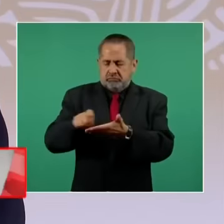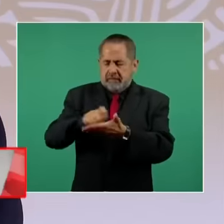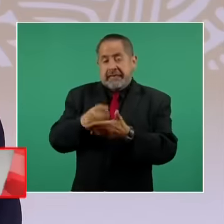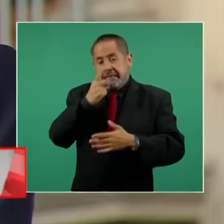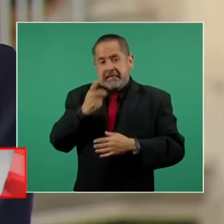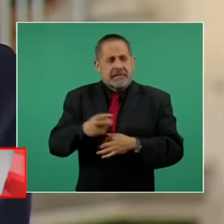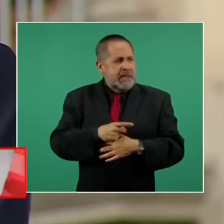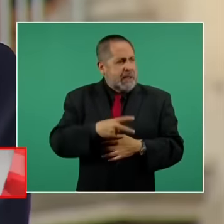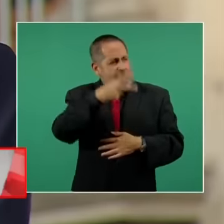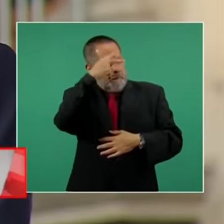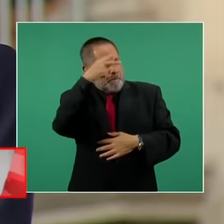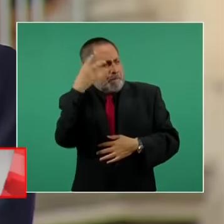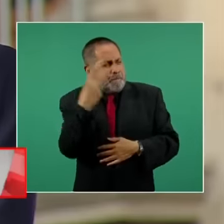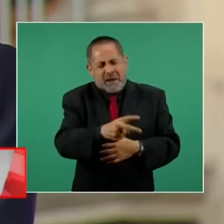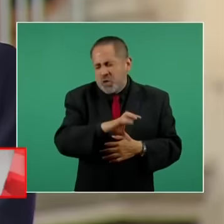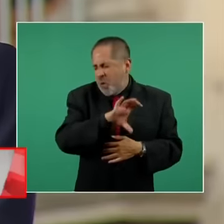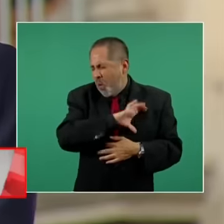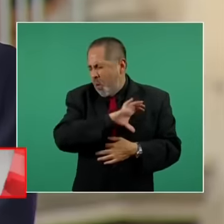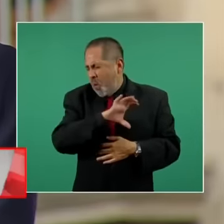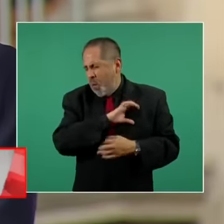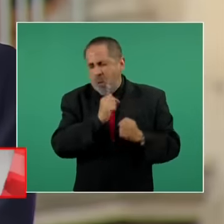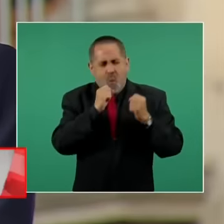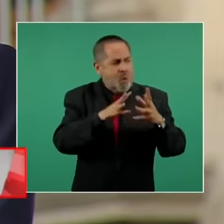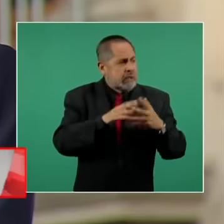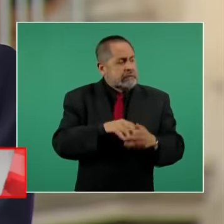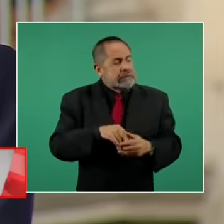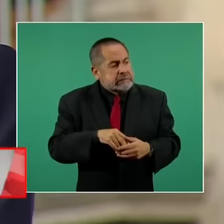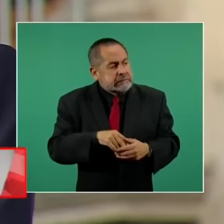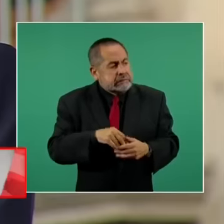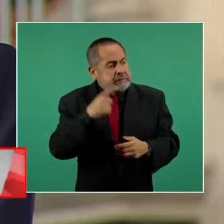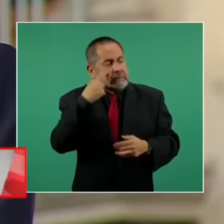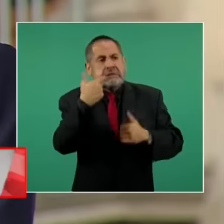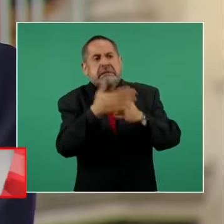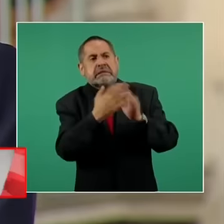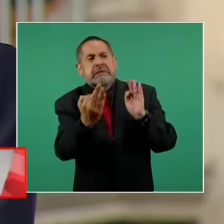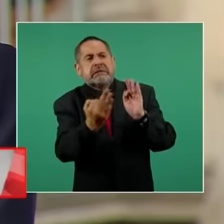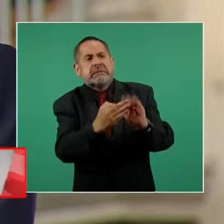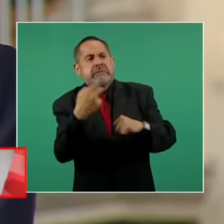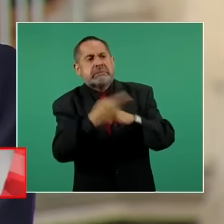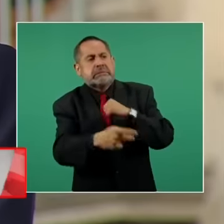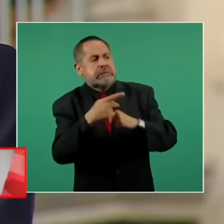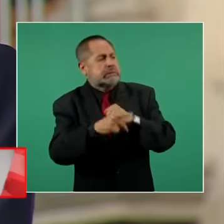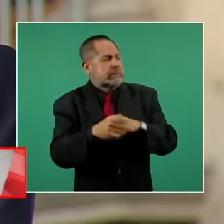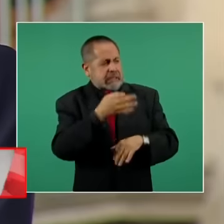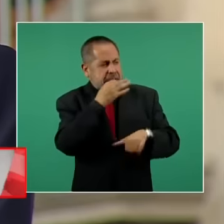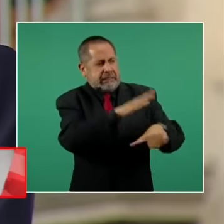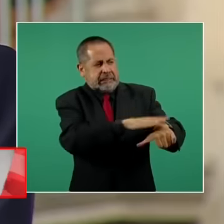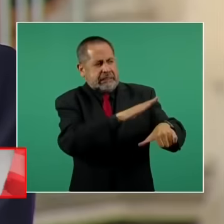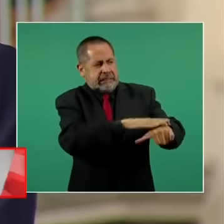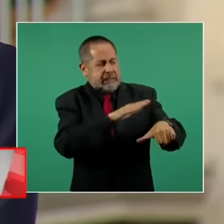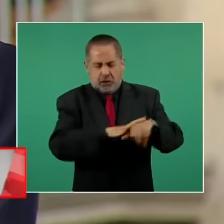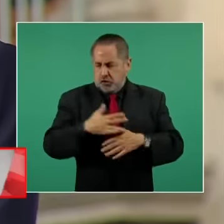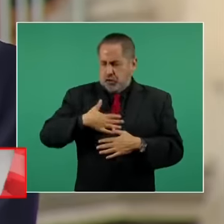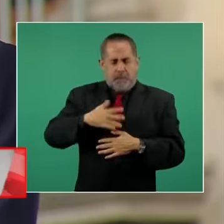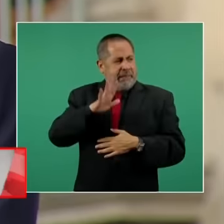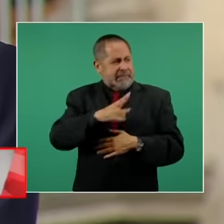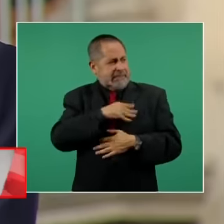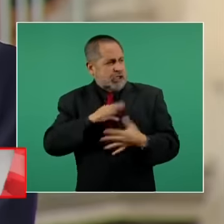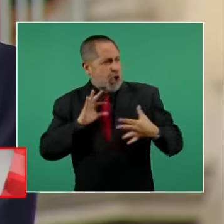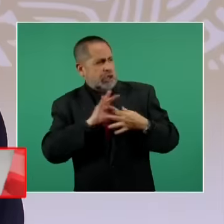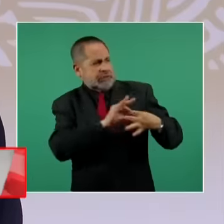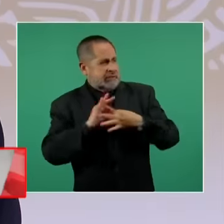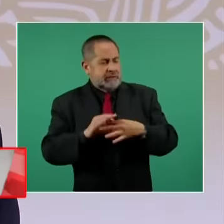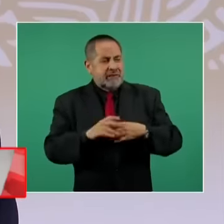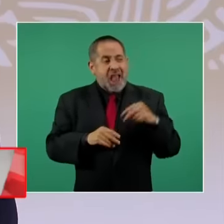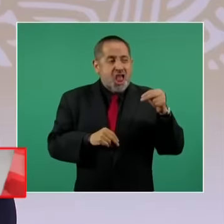querido, oh México adorado, ve los peligros que te cercan. Oye el clamor de un hijo tuyo que no nació de ti. Por el norte